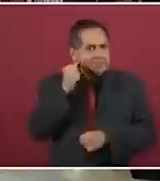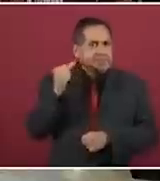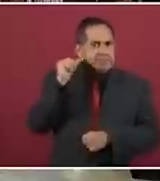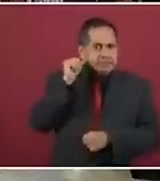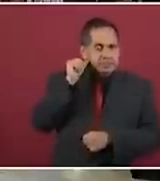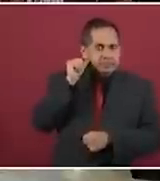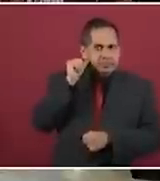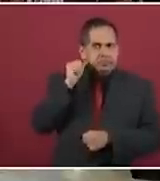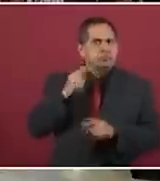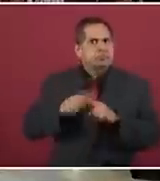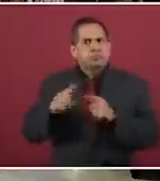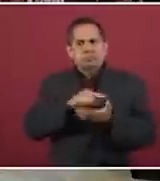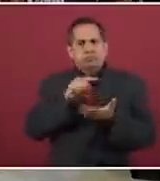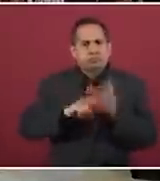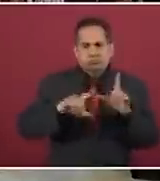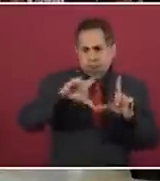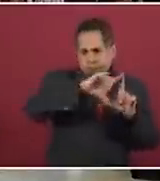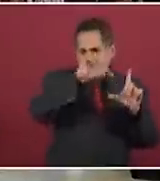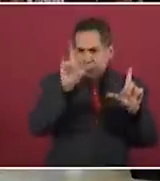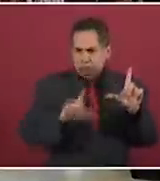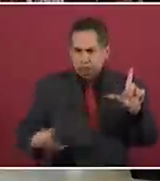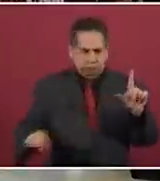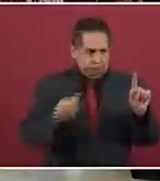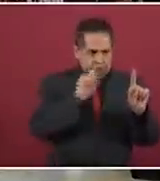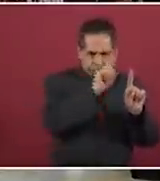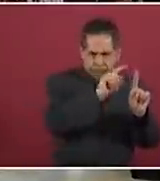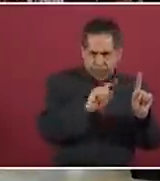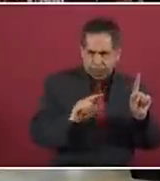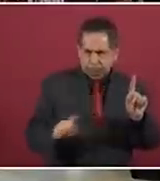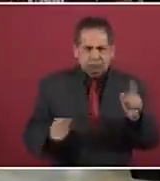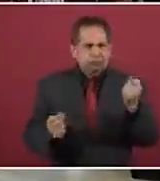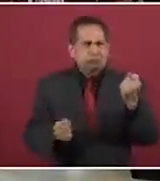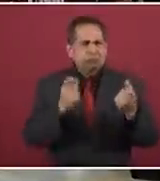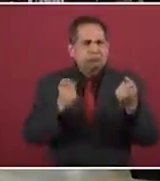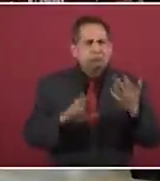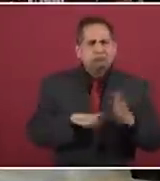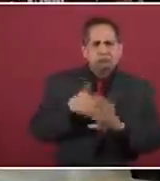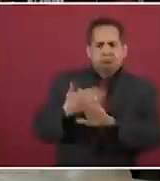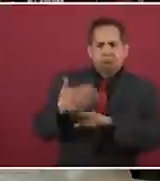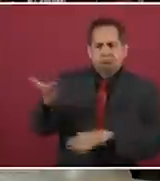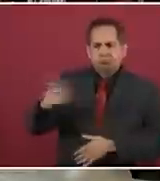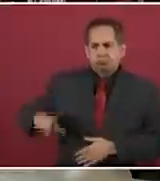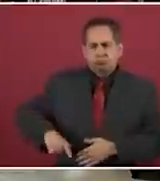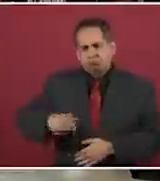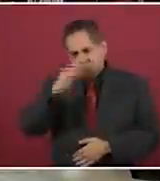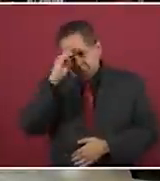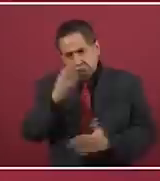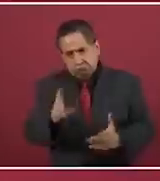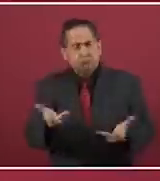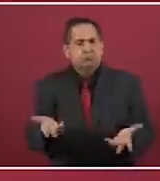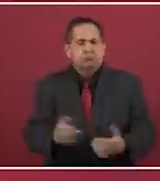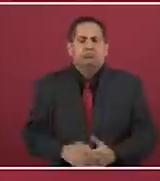partes del país en contra de su gobierno, presidente. Pues